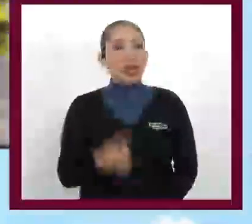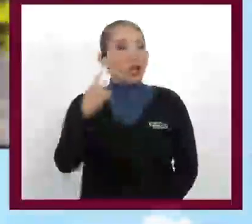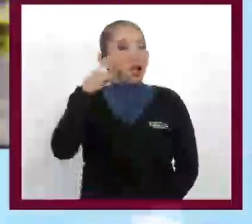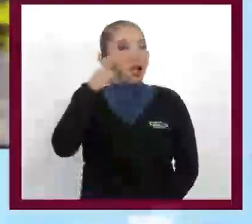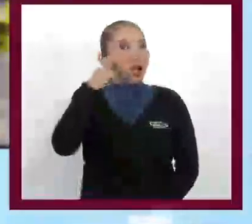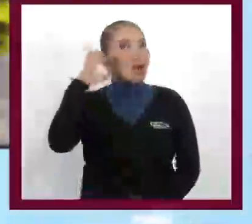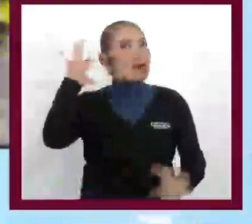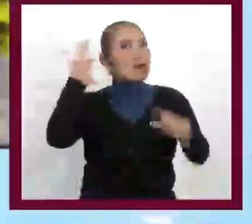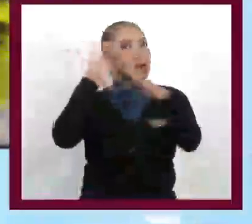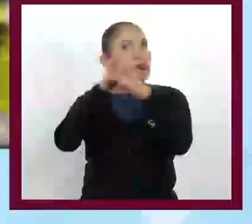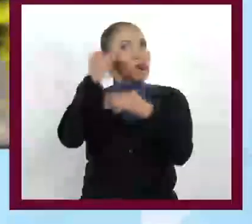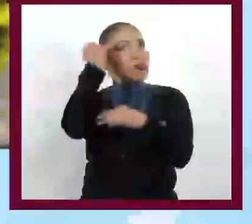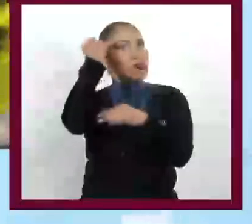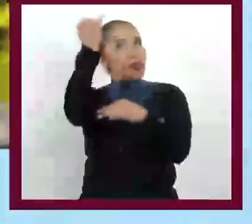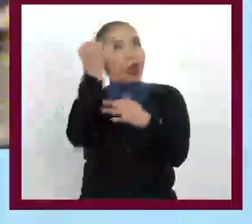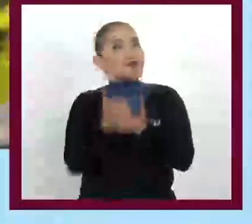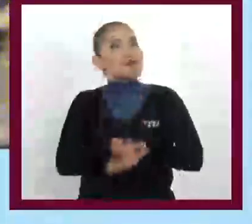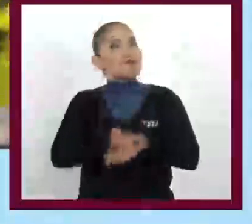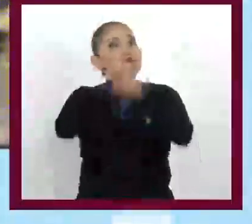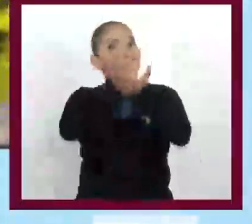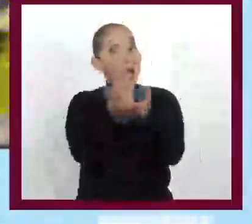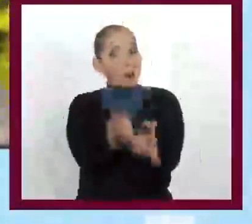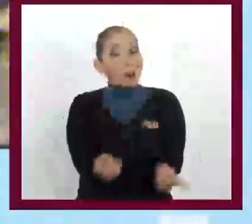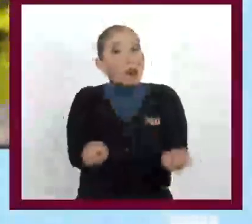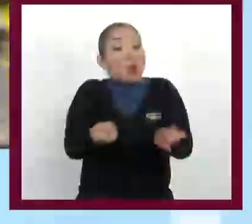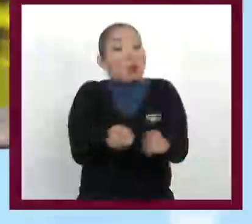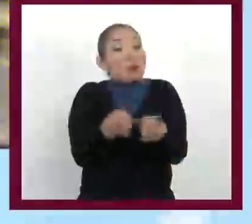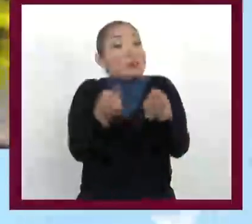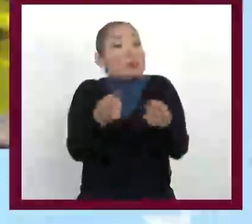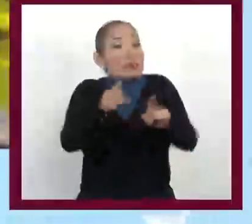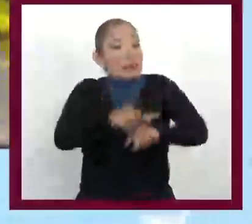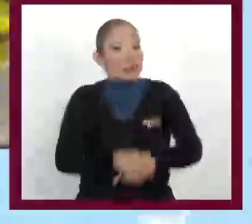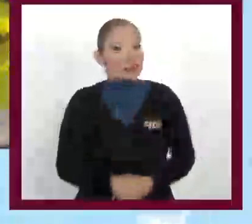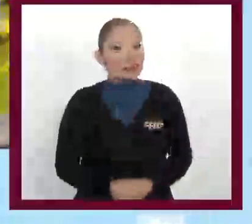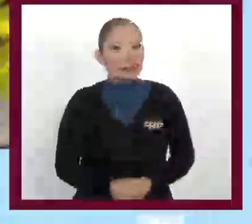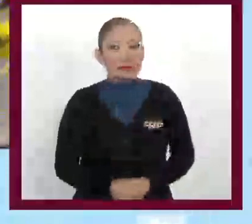El sonido y la imaginación son la materia prima de la música.